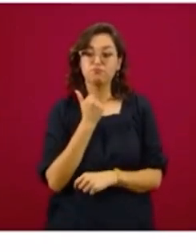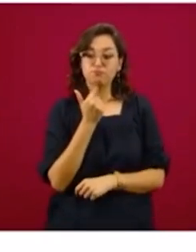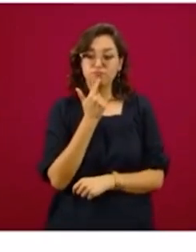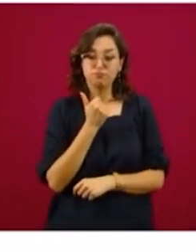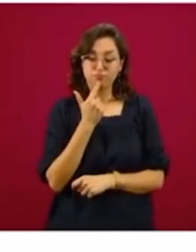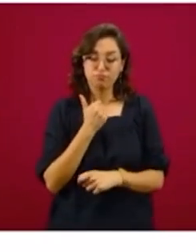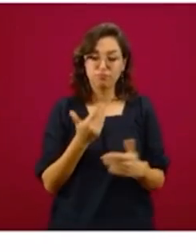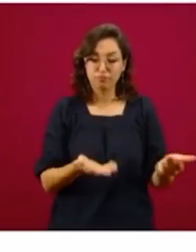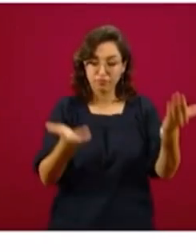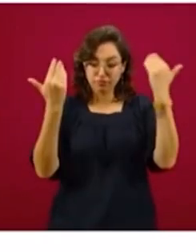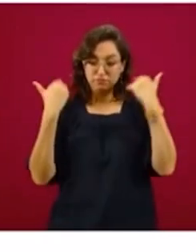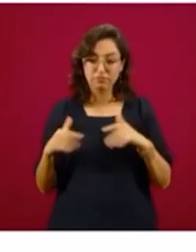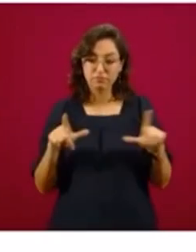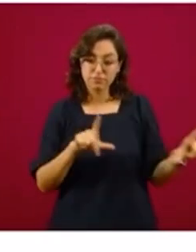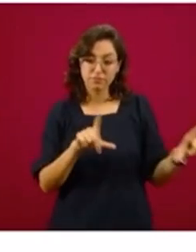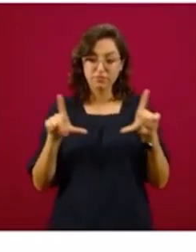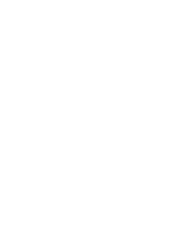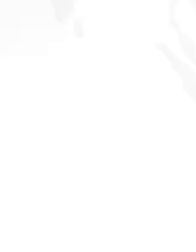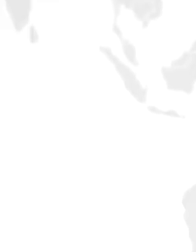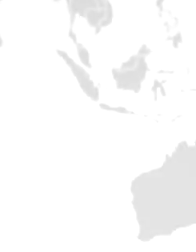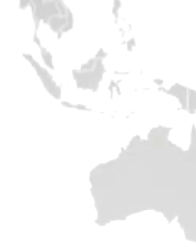en rojo la siguiente por favor